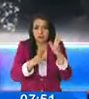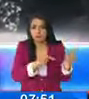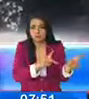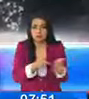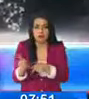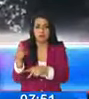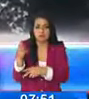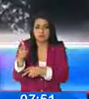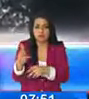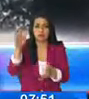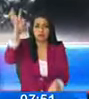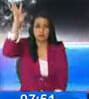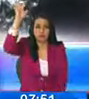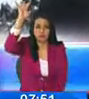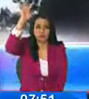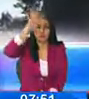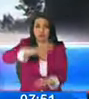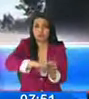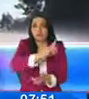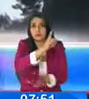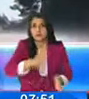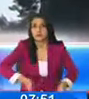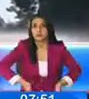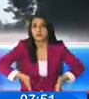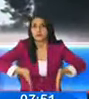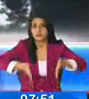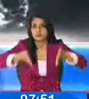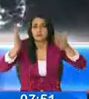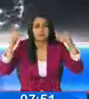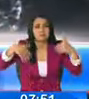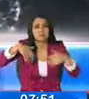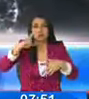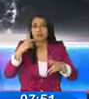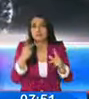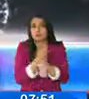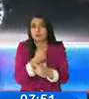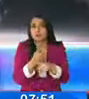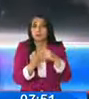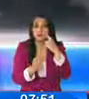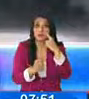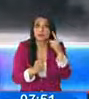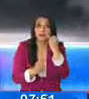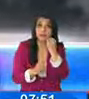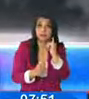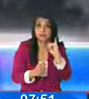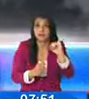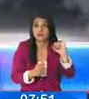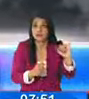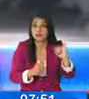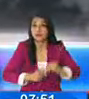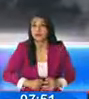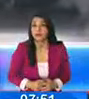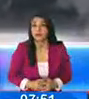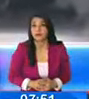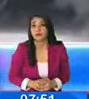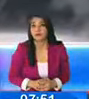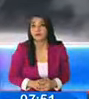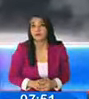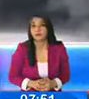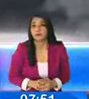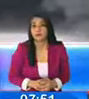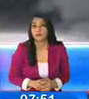maquinaria correspondiente. Este es el edificio con más riesgo, pero vean en la parte izquierda, que es en la parte baja, por donde va a estar la luz del